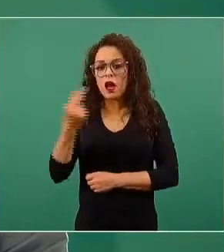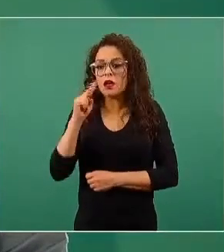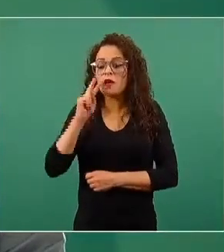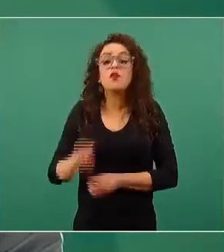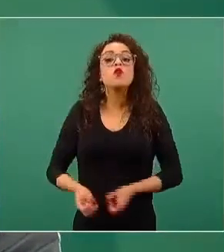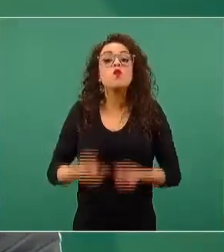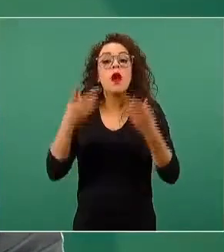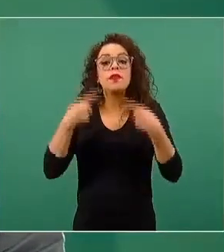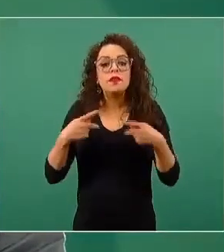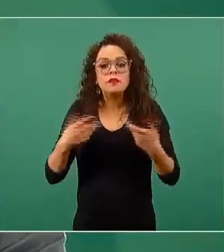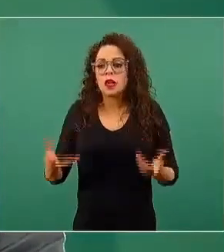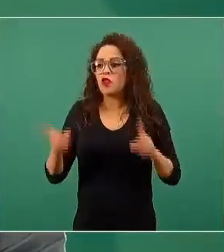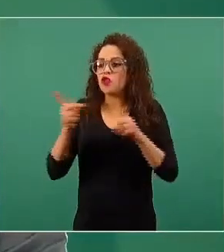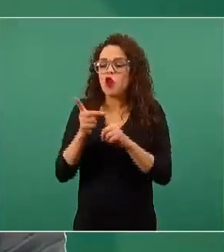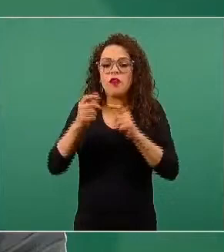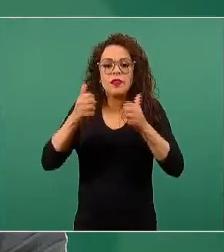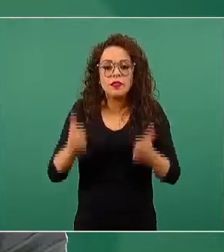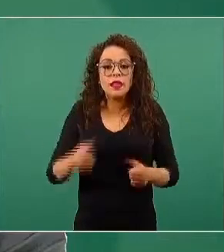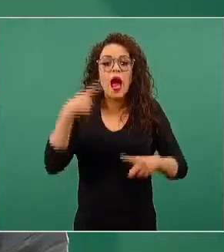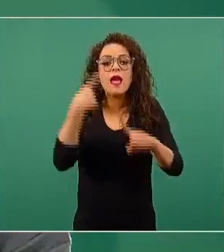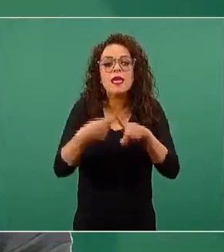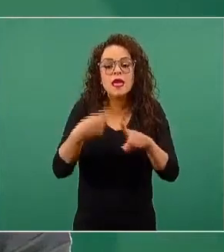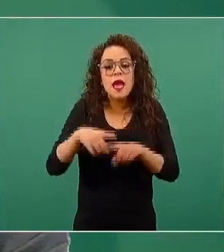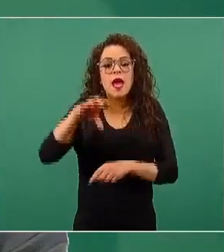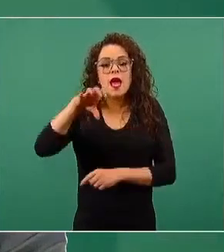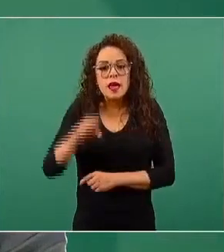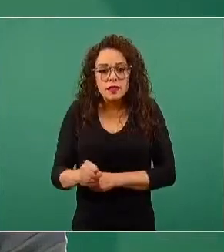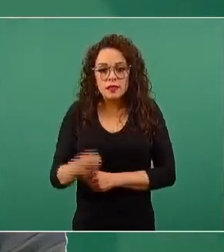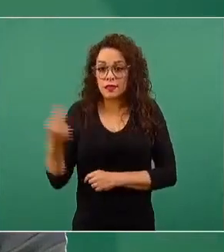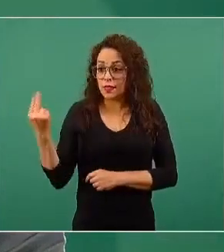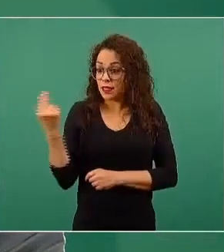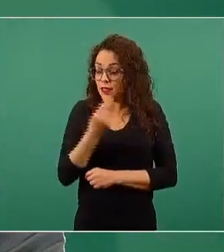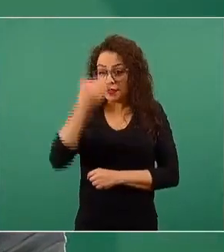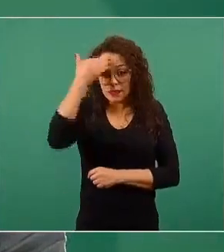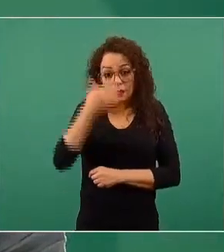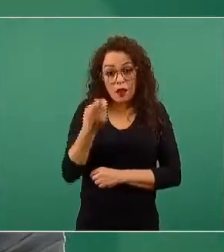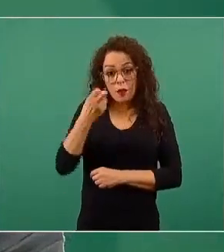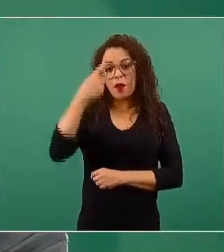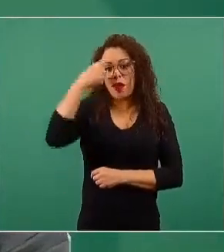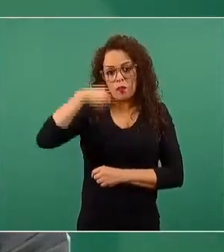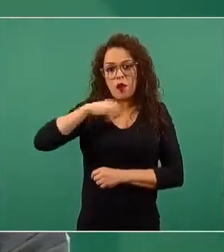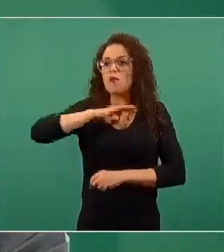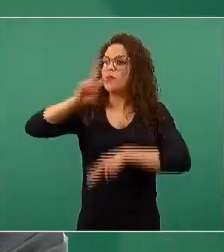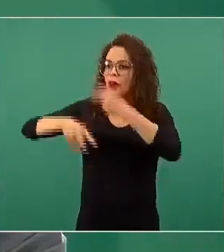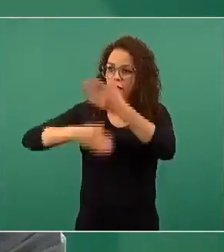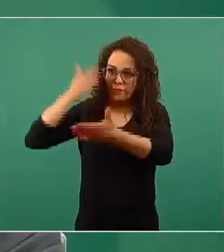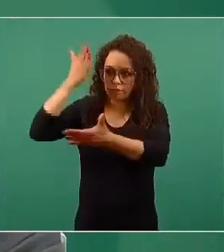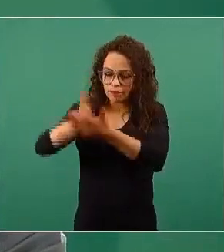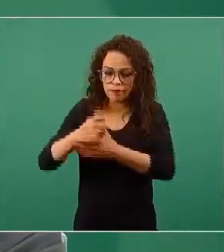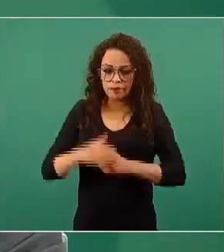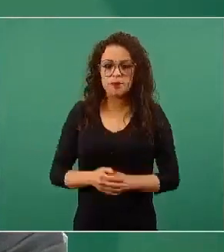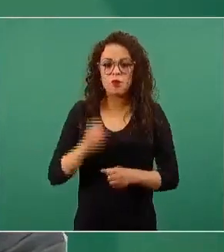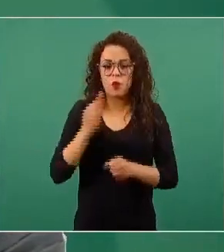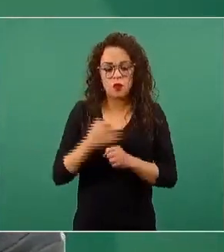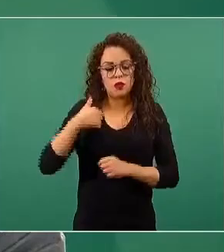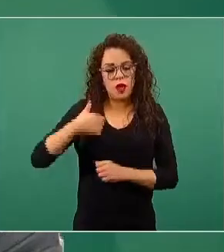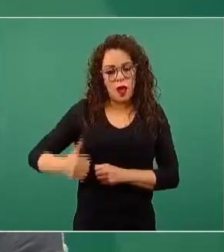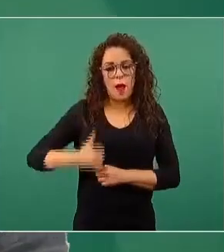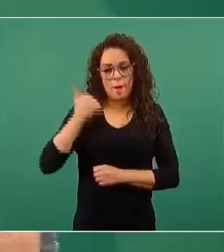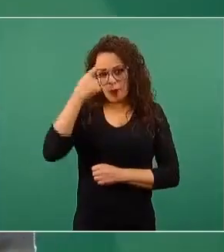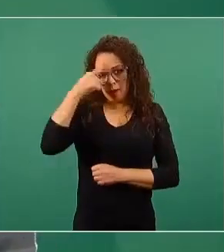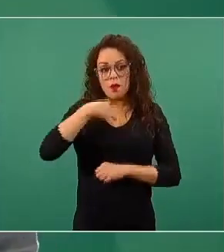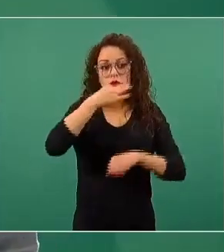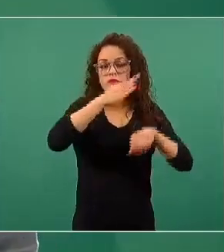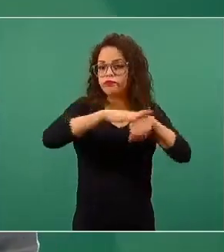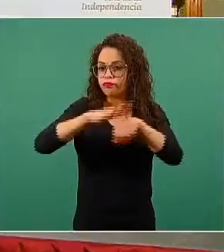son? ¿Dónde están? ¿Quiénes son? Hay que llegar a ellas y ellos. Aprovechamos para comentarle a la población, si